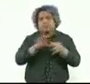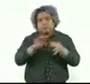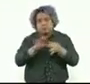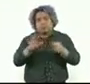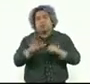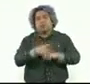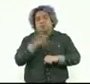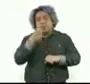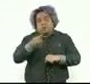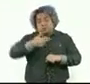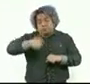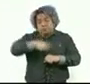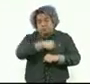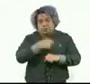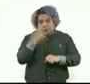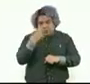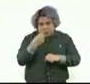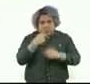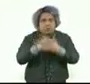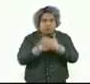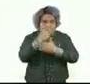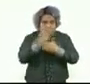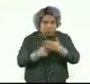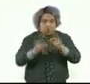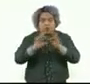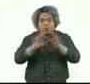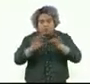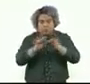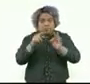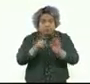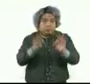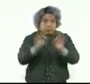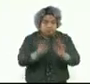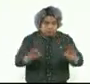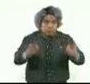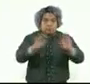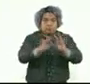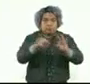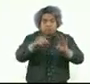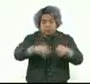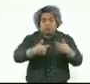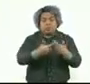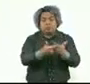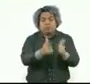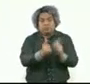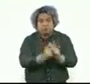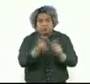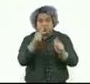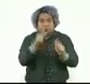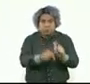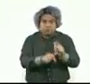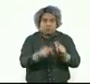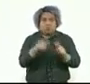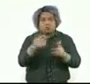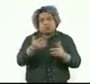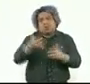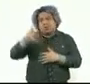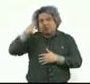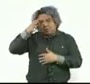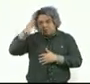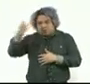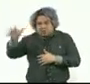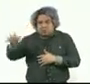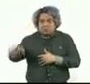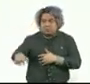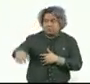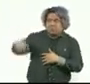en tu Vida, Salud para el Bienestar, lo que tenemos es un grupo extremadamente frágil. Adultos mayores que